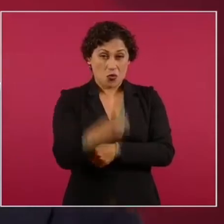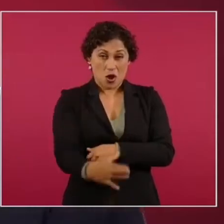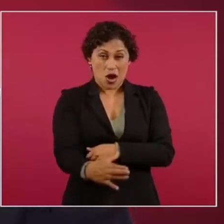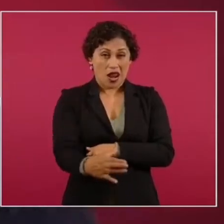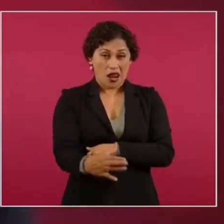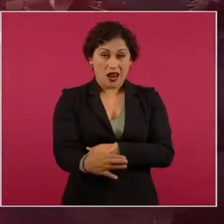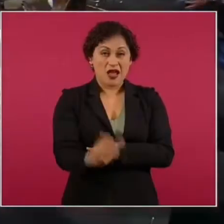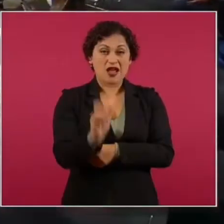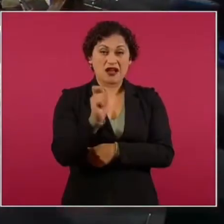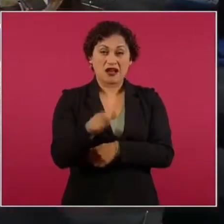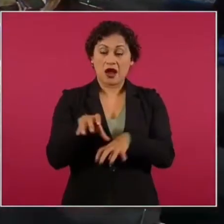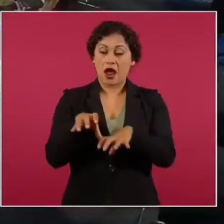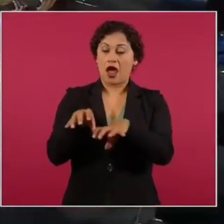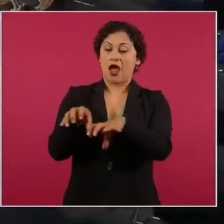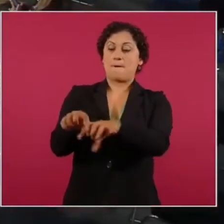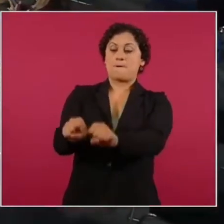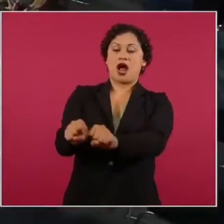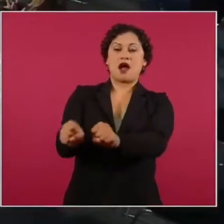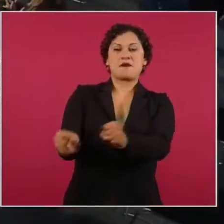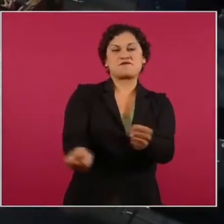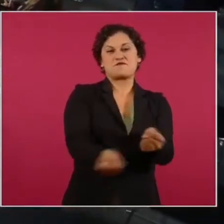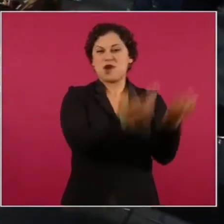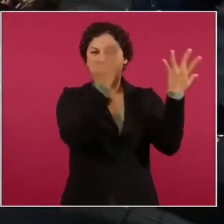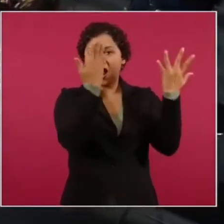los trasladan de Texas a Nueva York